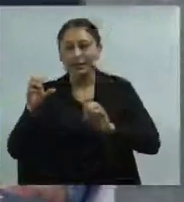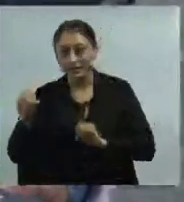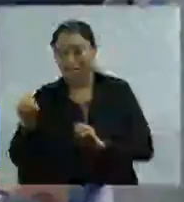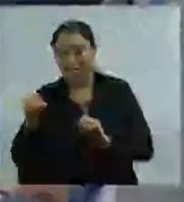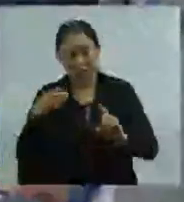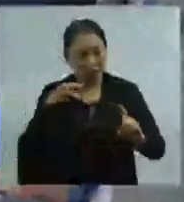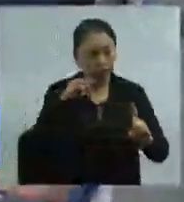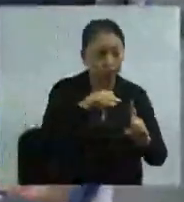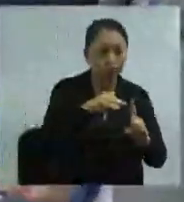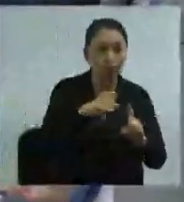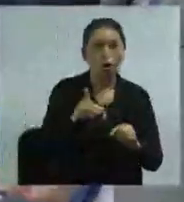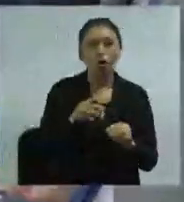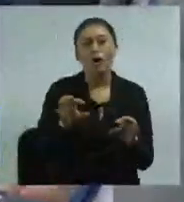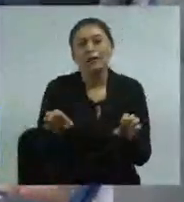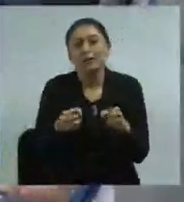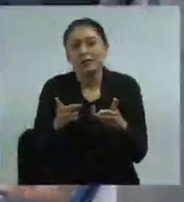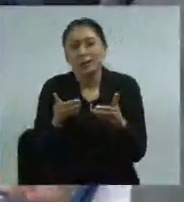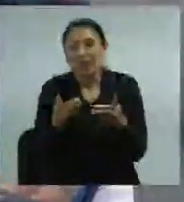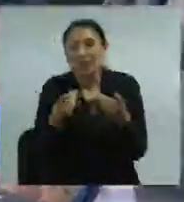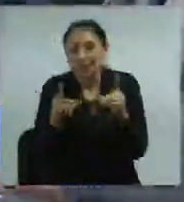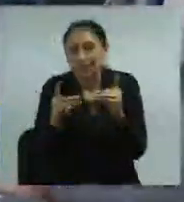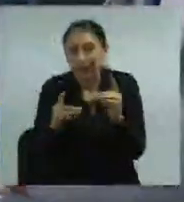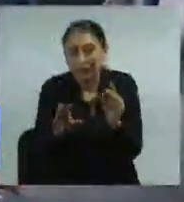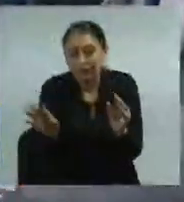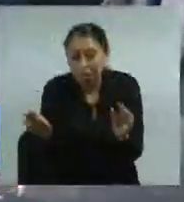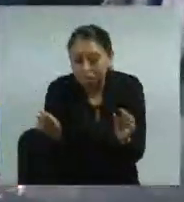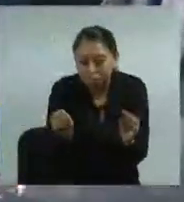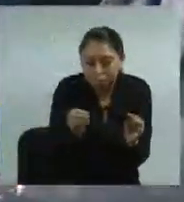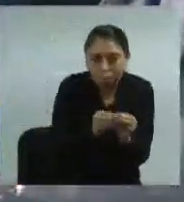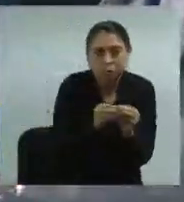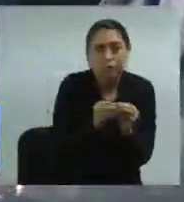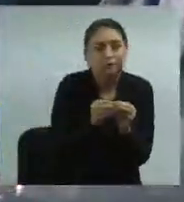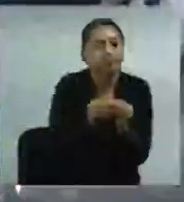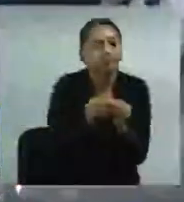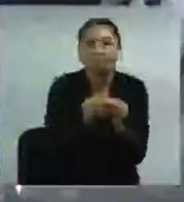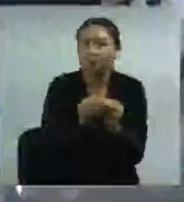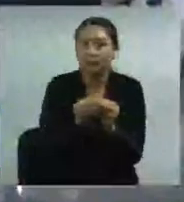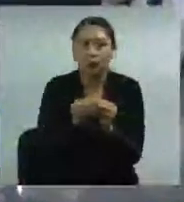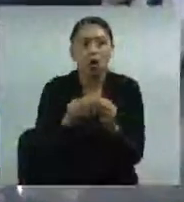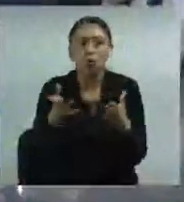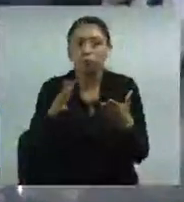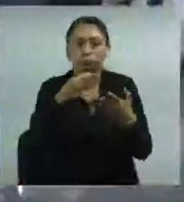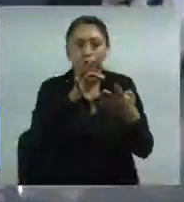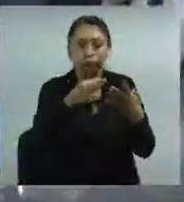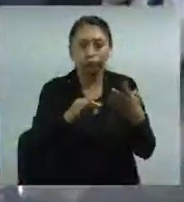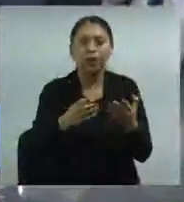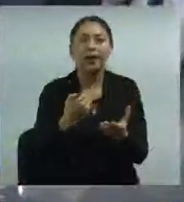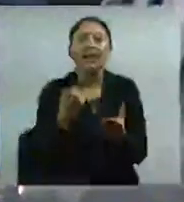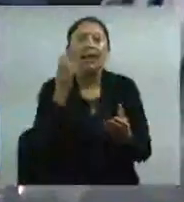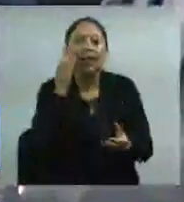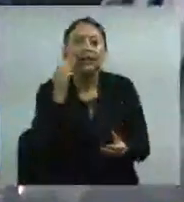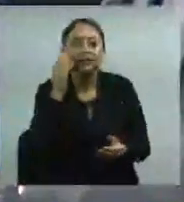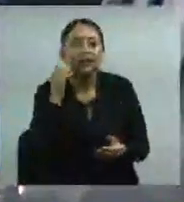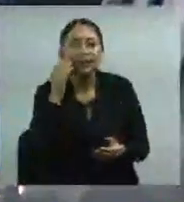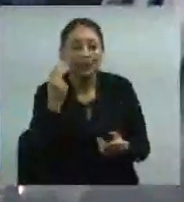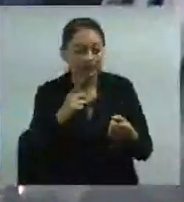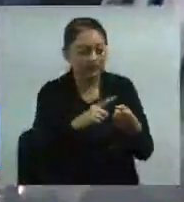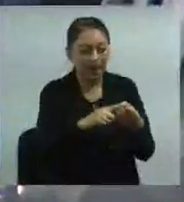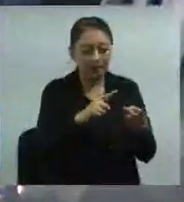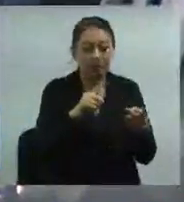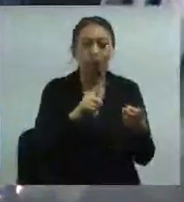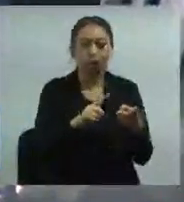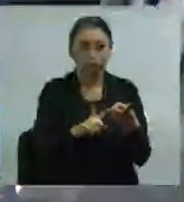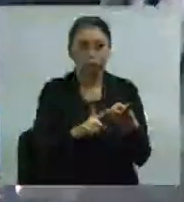que se puso, tratar de jalarlos. Sí, pero es, miren ustedes, ¿qué se califica? Experiencia. ¿Qué se